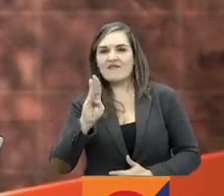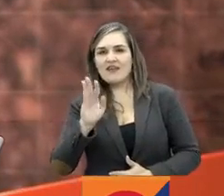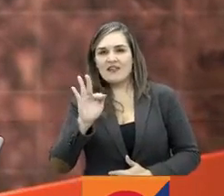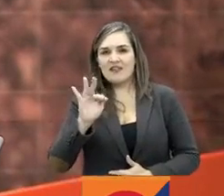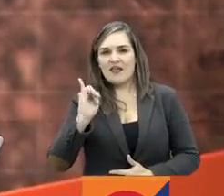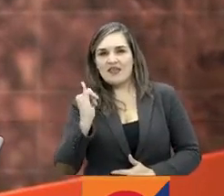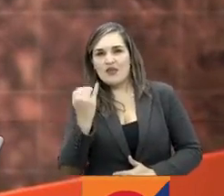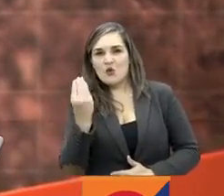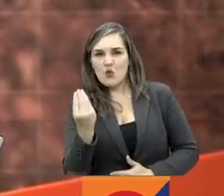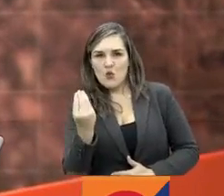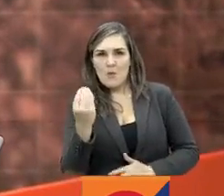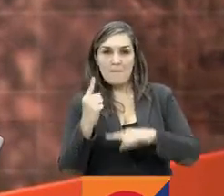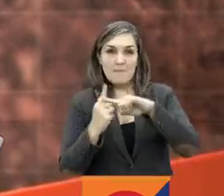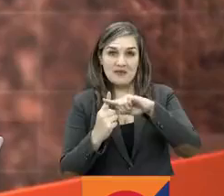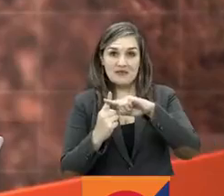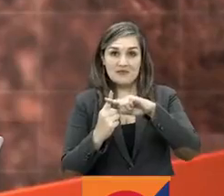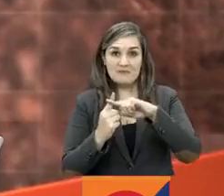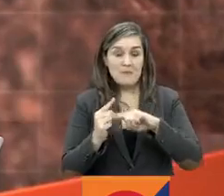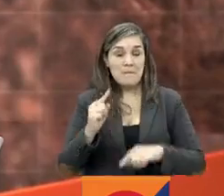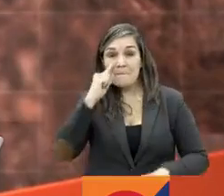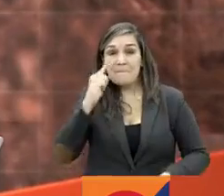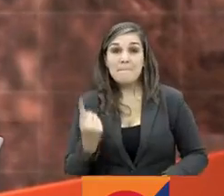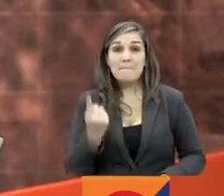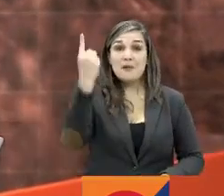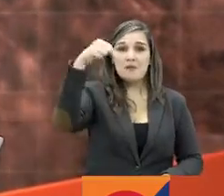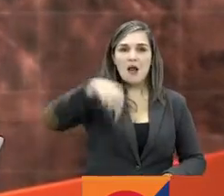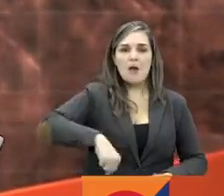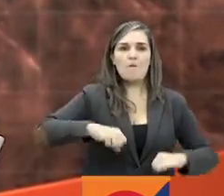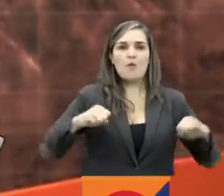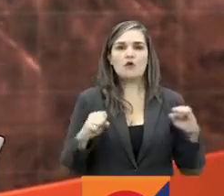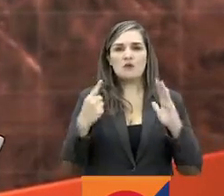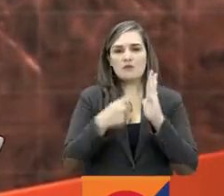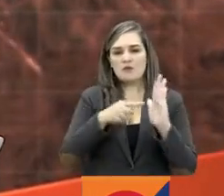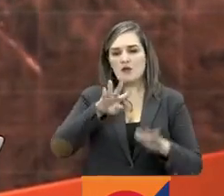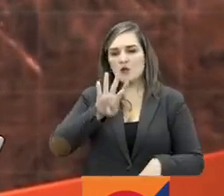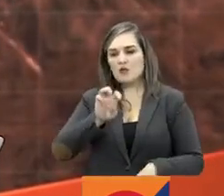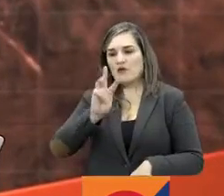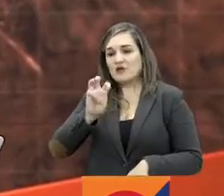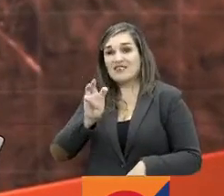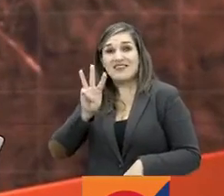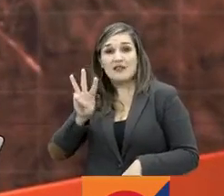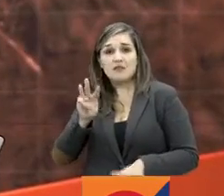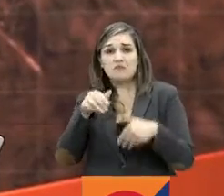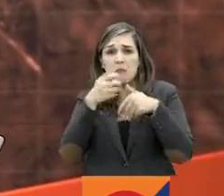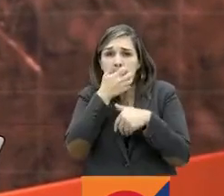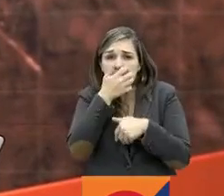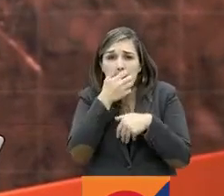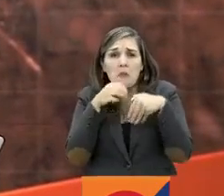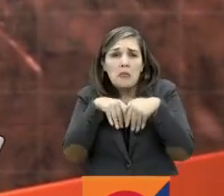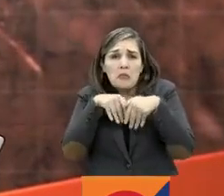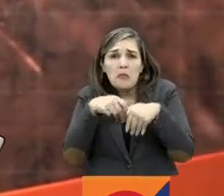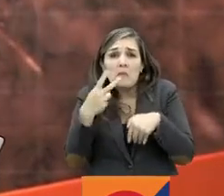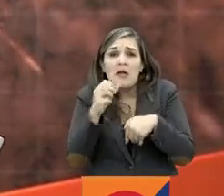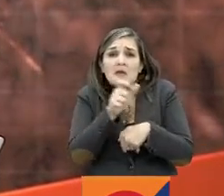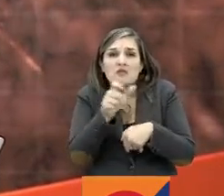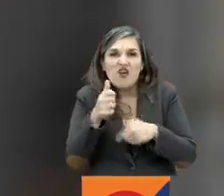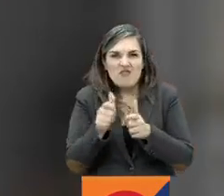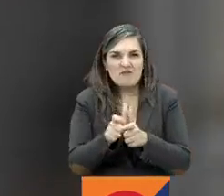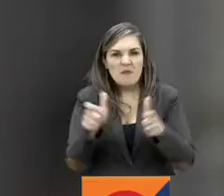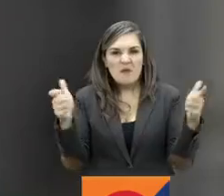marcha de bogotá fue en 1983 pero sólo llegaron 20 personas a la plaza de toros